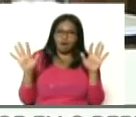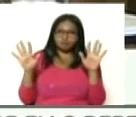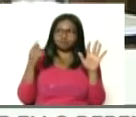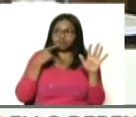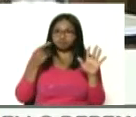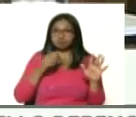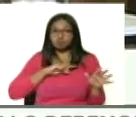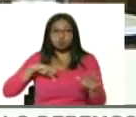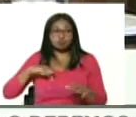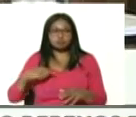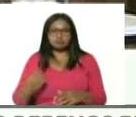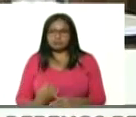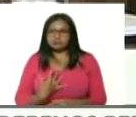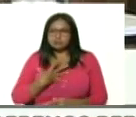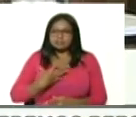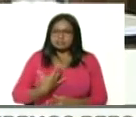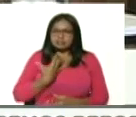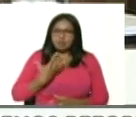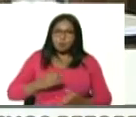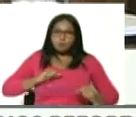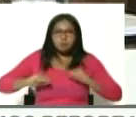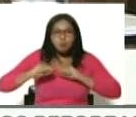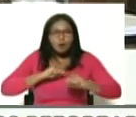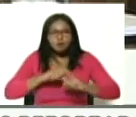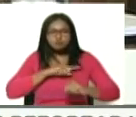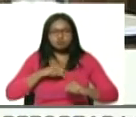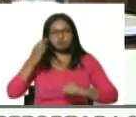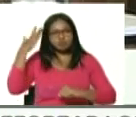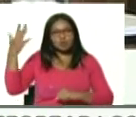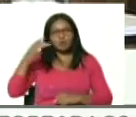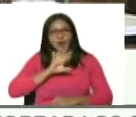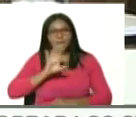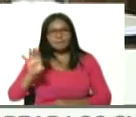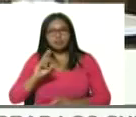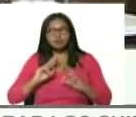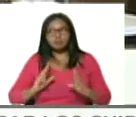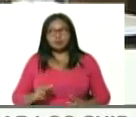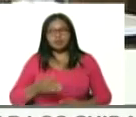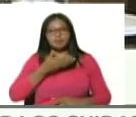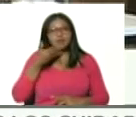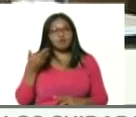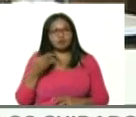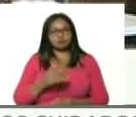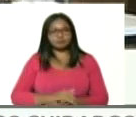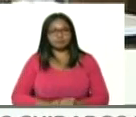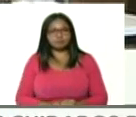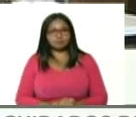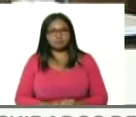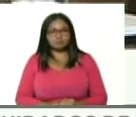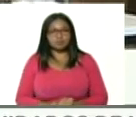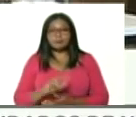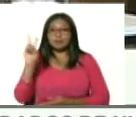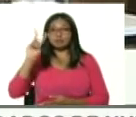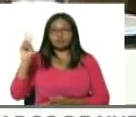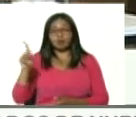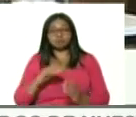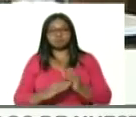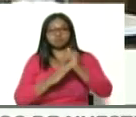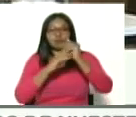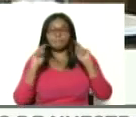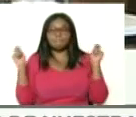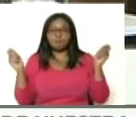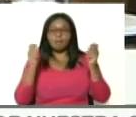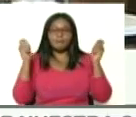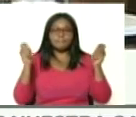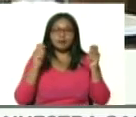mueve. Somos grandes soñadores de una patria y de una humanidad mejor. Y Venezuela va a la vanguardia mundial en la lucha